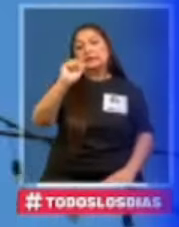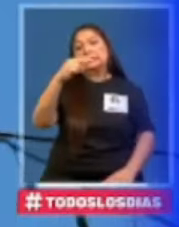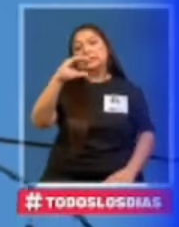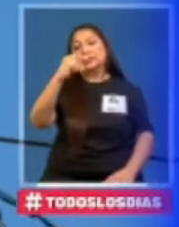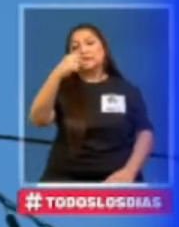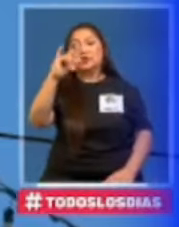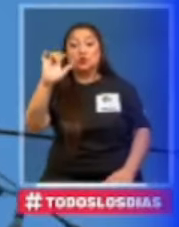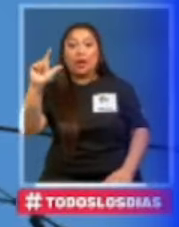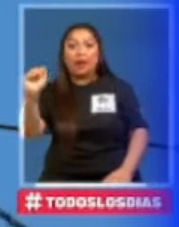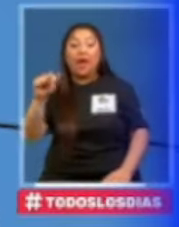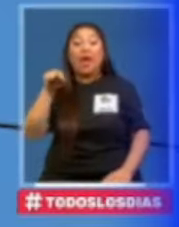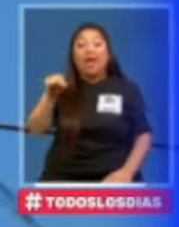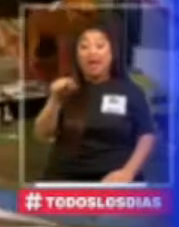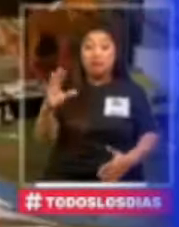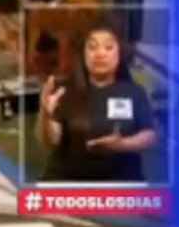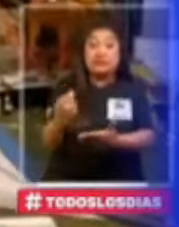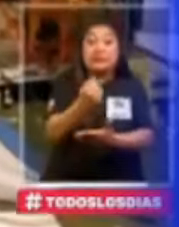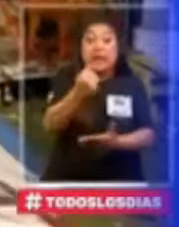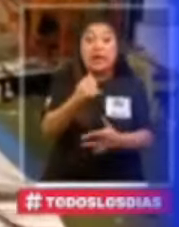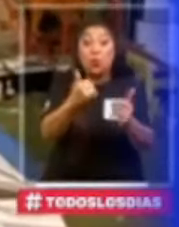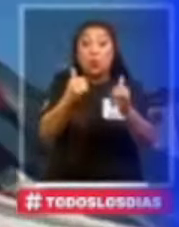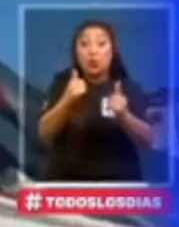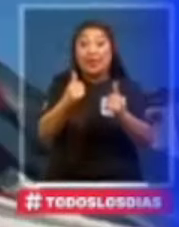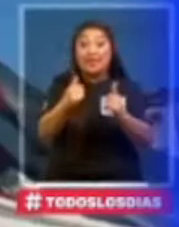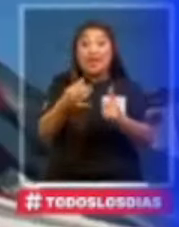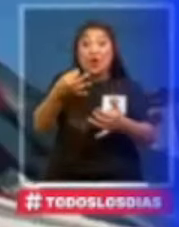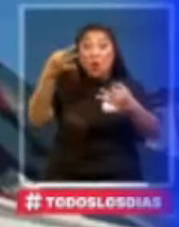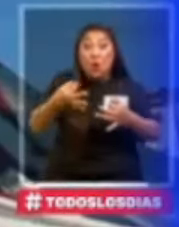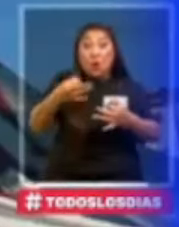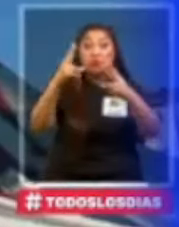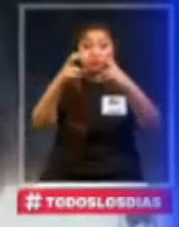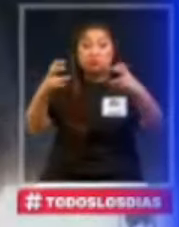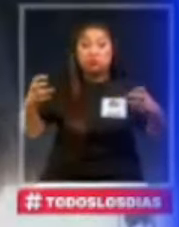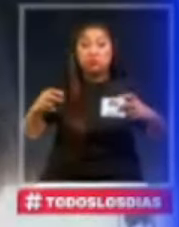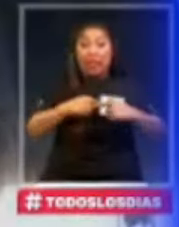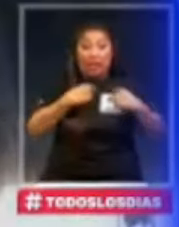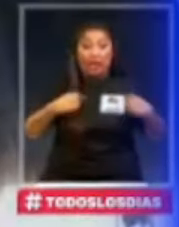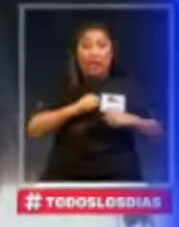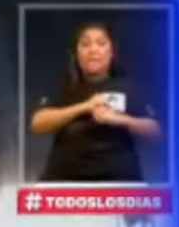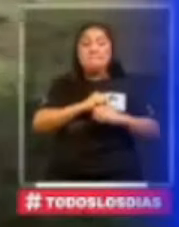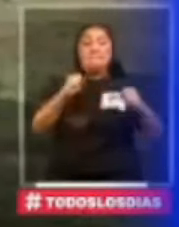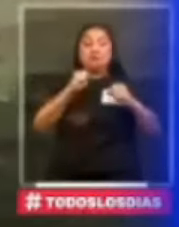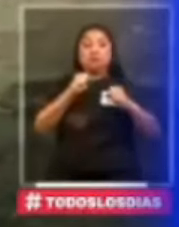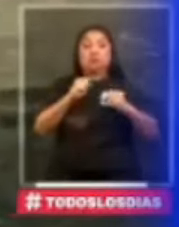juguete cuando tocó el chasis de la casa rodante y recibió la descarga, provocándole un paro cardiorrespiratorio.